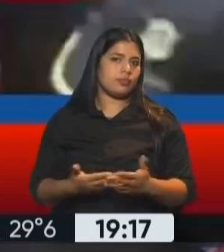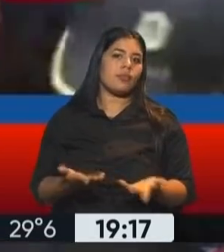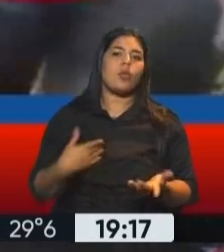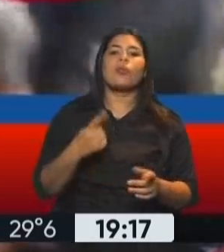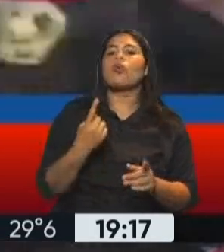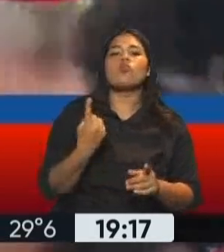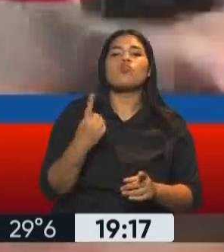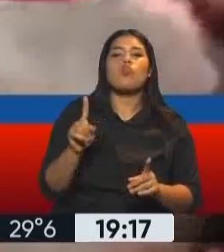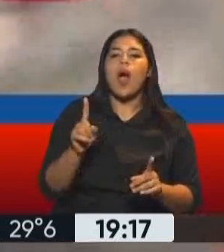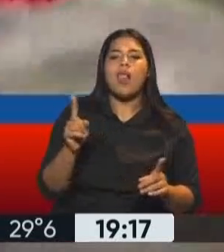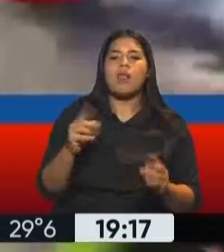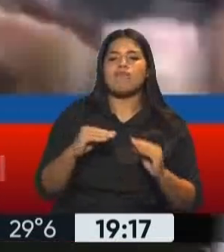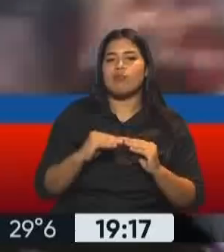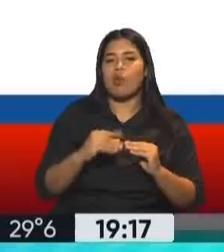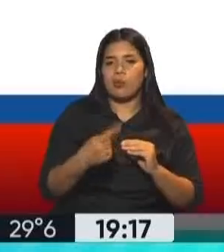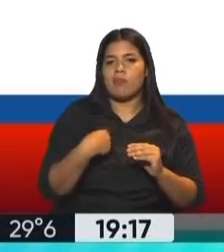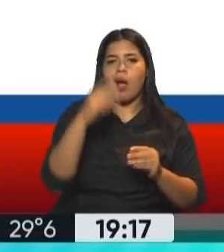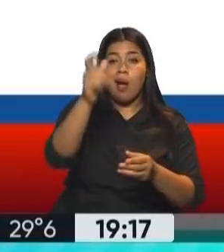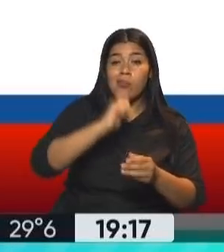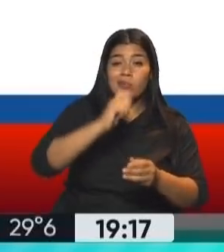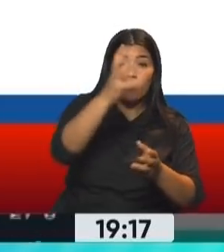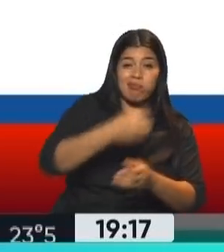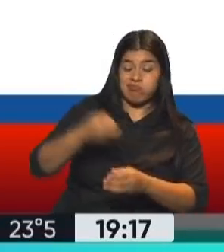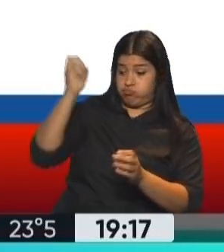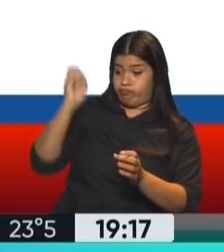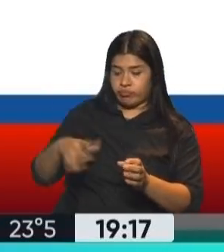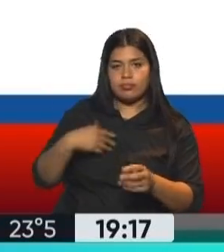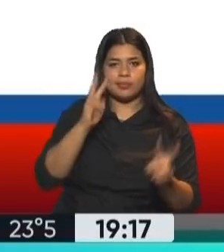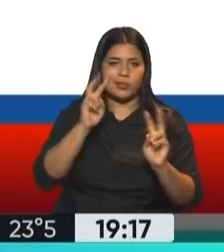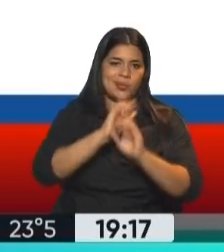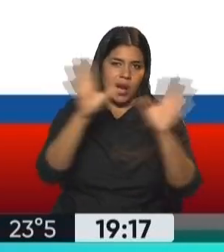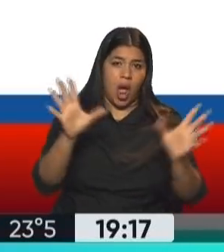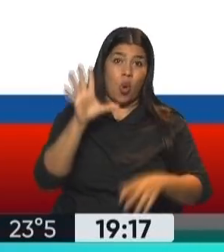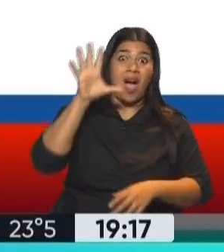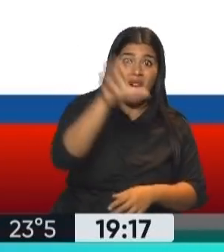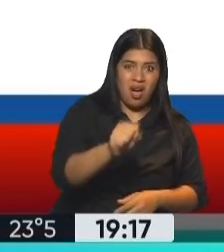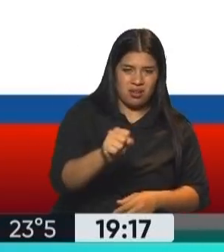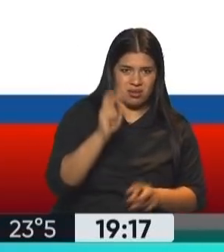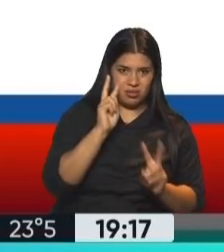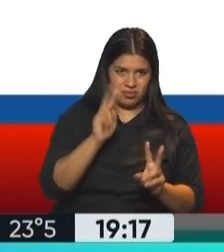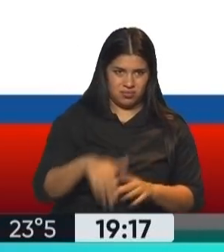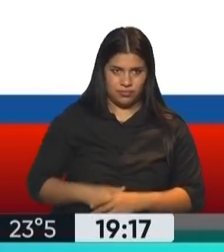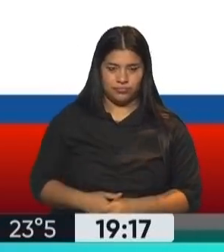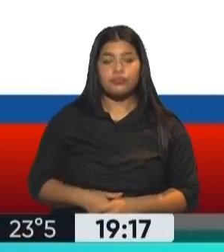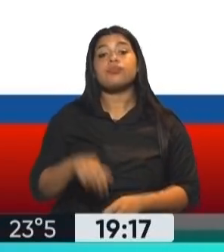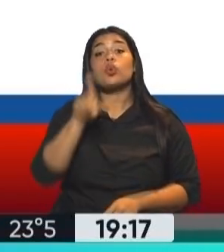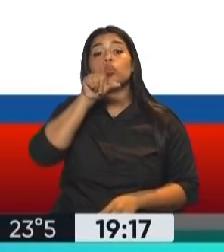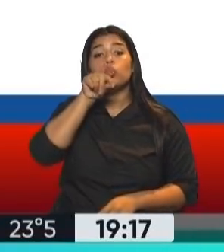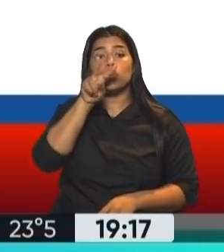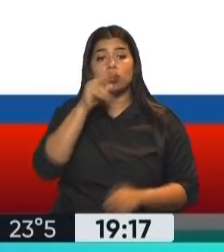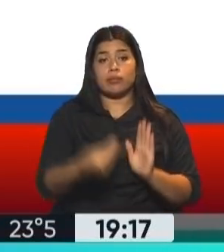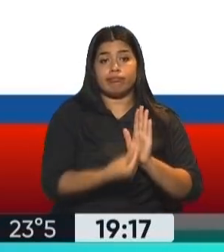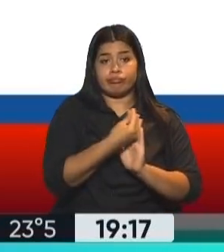sacarlo y tirarlo al piso, ya estamos en otra... El tema es ese, que se ve claramente cómo lo agarra. Bueno, ahí tenemos el Twitter. Sí, ahí vemos el